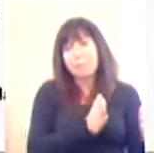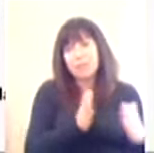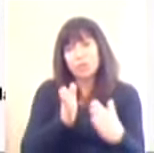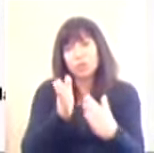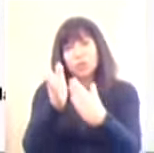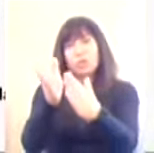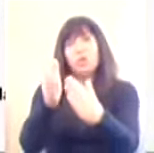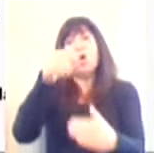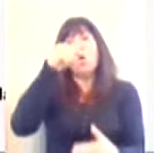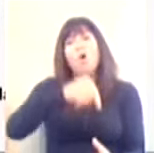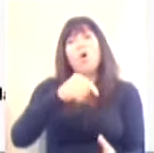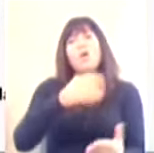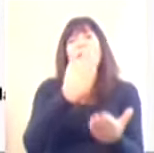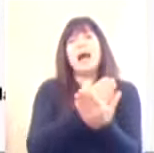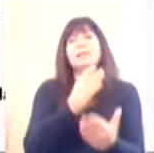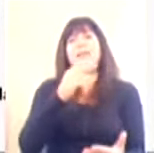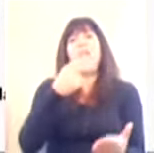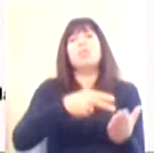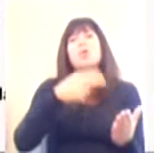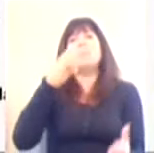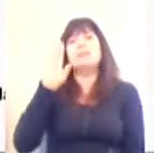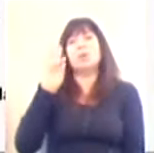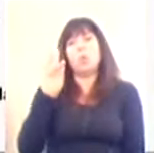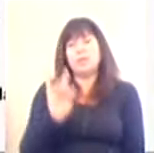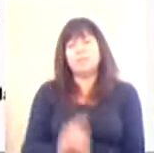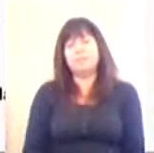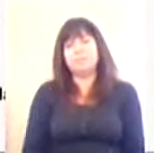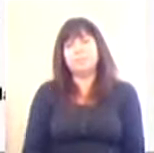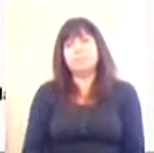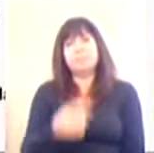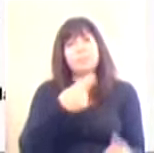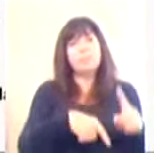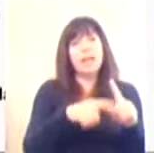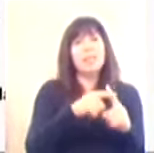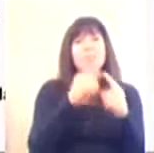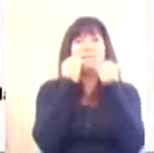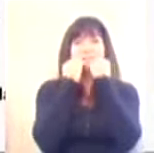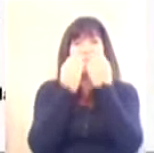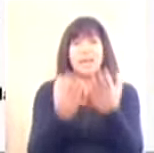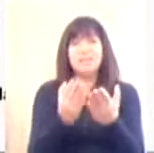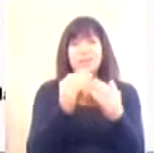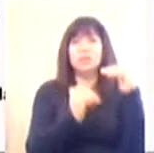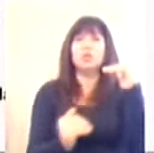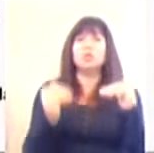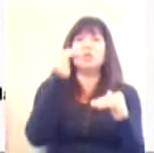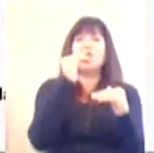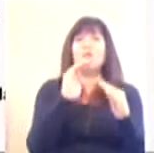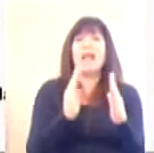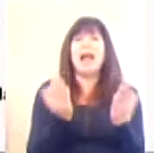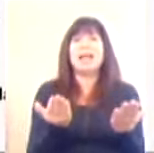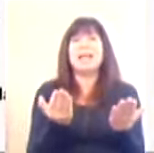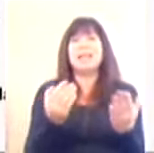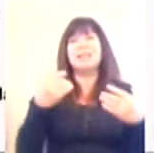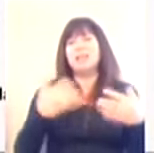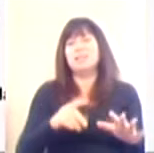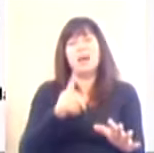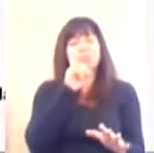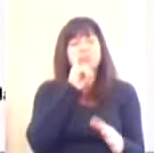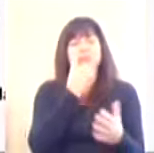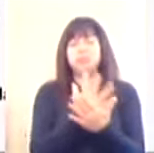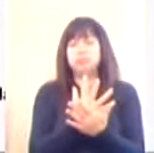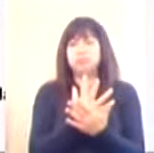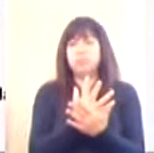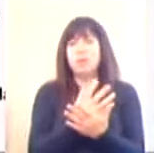de hoy hasta el 2050, y además son beneficios por sobre la agenda que ya tenemos, eso quiere decir adicionales.